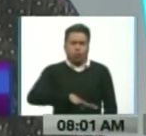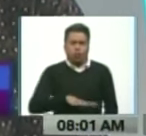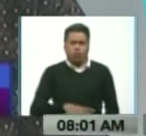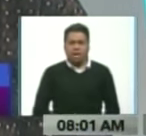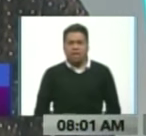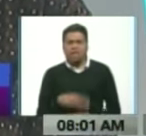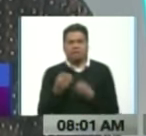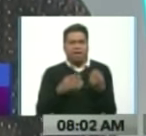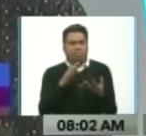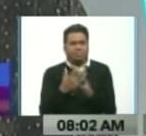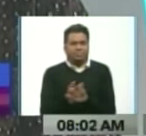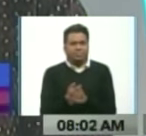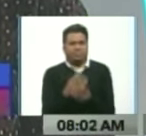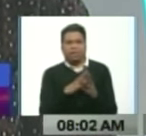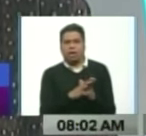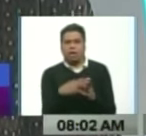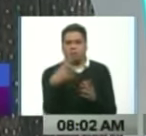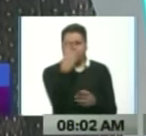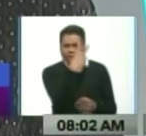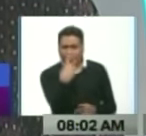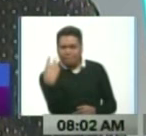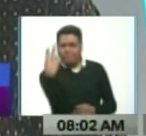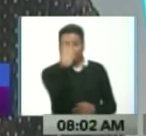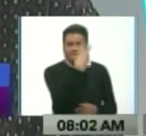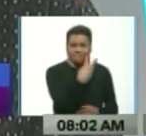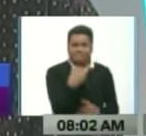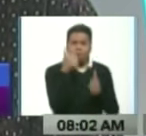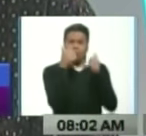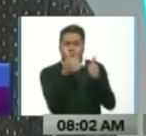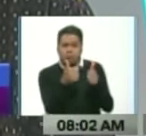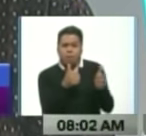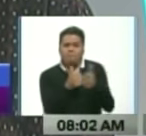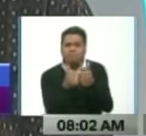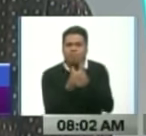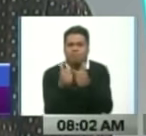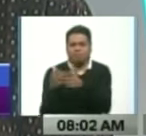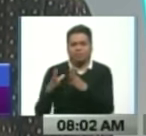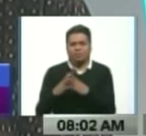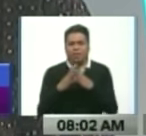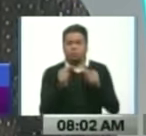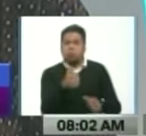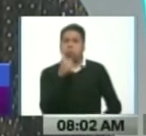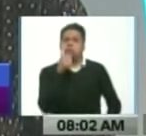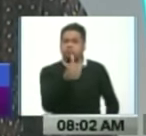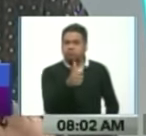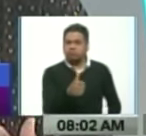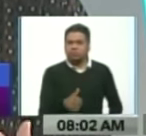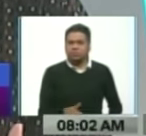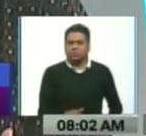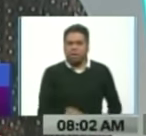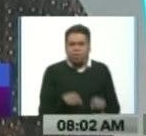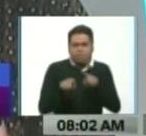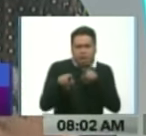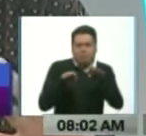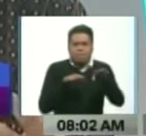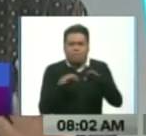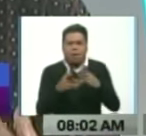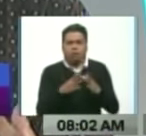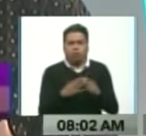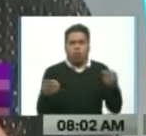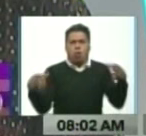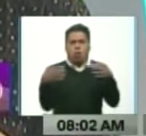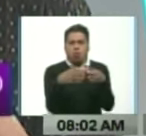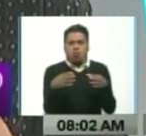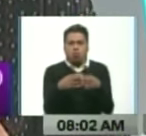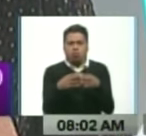sea tan atractivo, ¿me entiendes? Que tenga que se haga competencia a todo ese contenido violento que hemos visto actualmente. Por eso es que nuestro equipo de desarrollo siempre